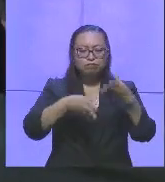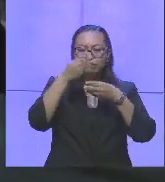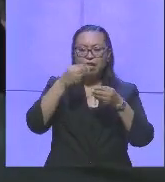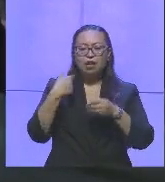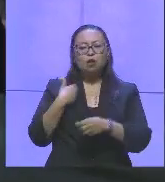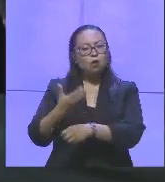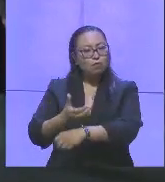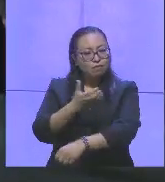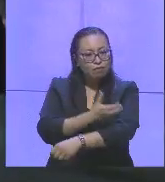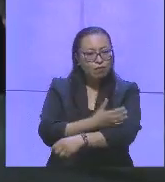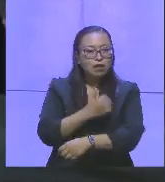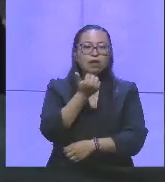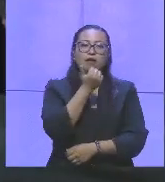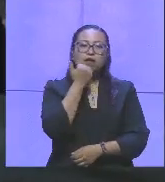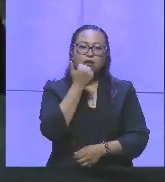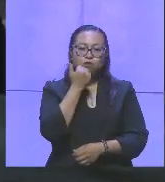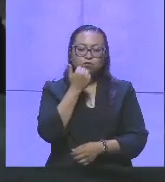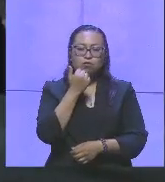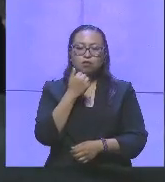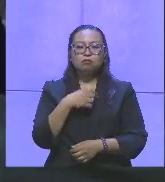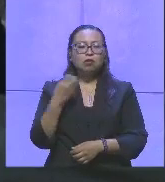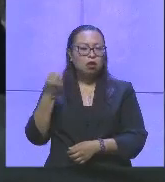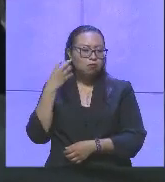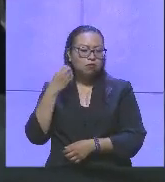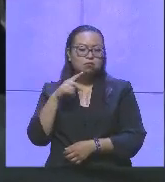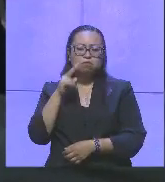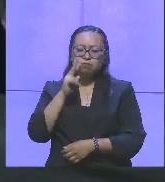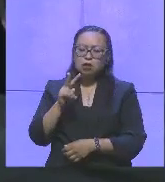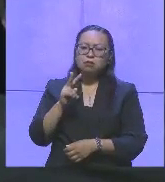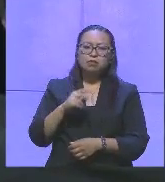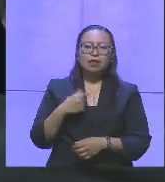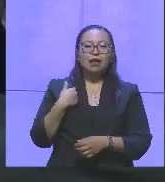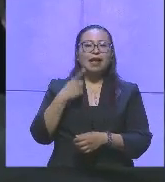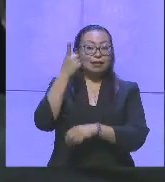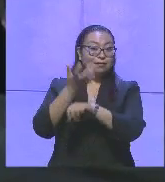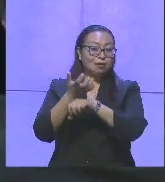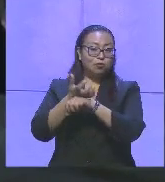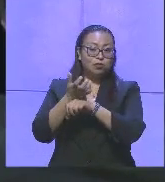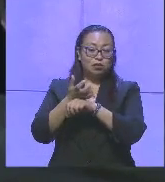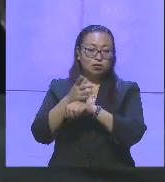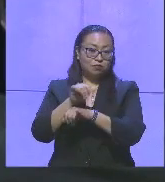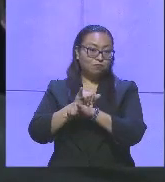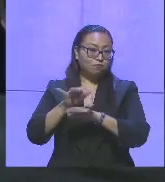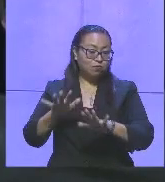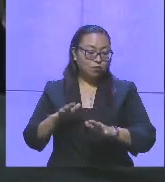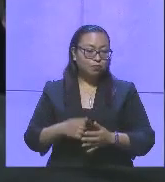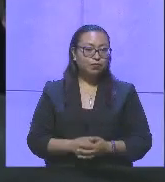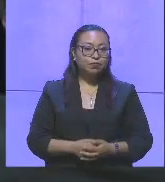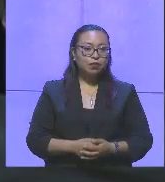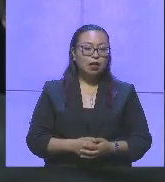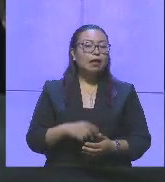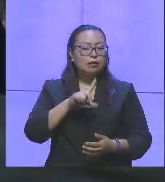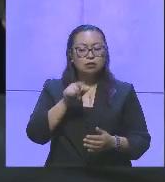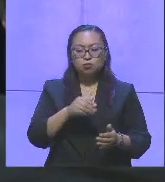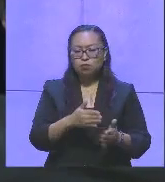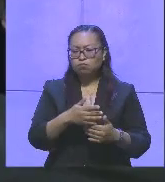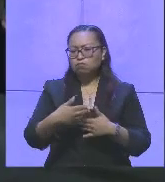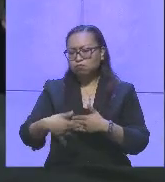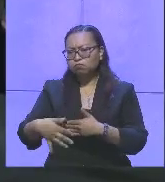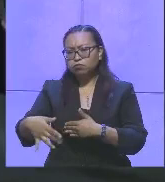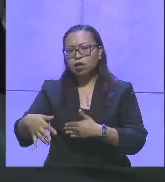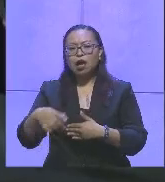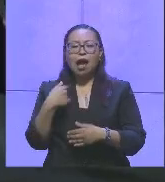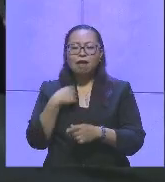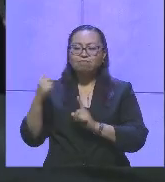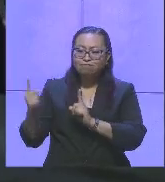como alumnos en ese seminario tan interesante del Derecho Electoral en Estados Unidos. Posteriormente también conviví con él en